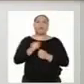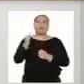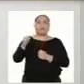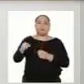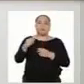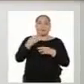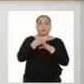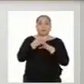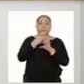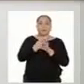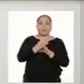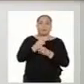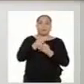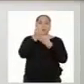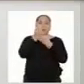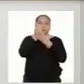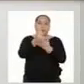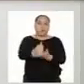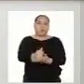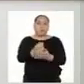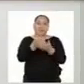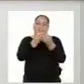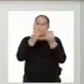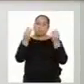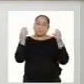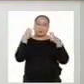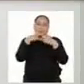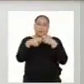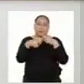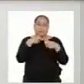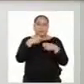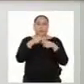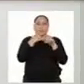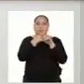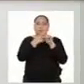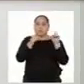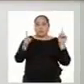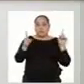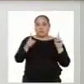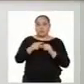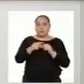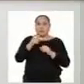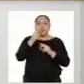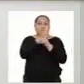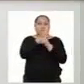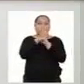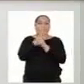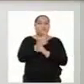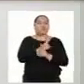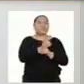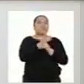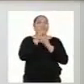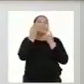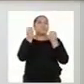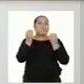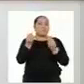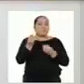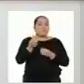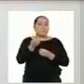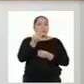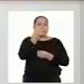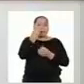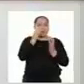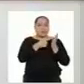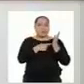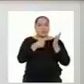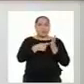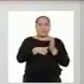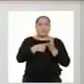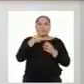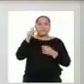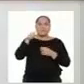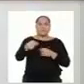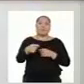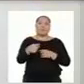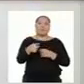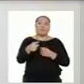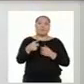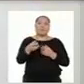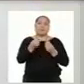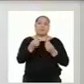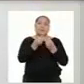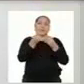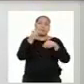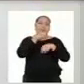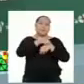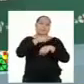Esta estrategia sirve para una gran variedad de problemas, pero debemos tener cuidado porque en algunas ocasiones nos puede